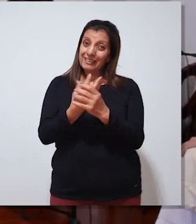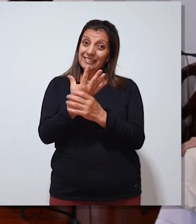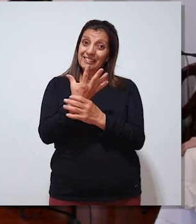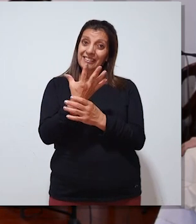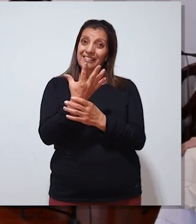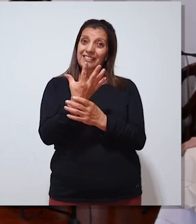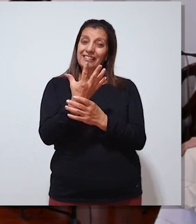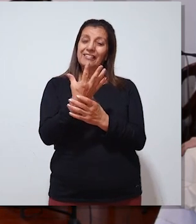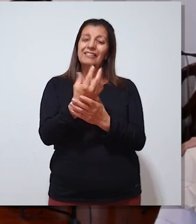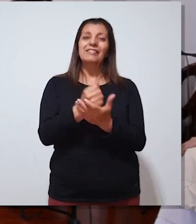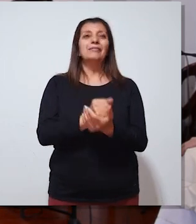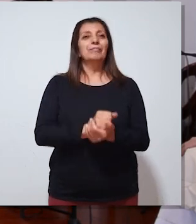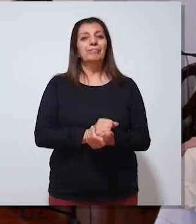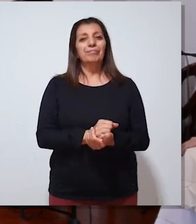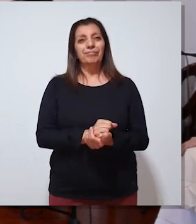brotarás.